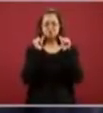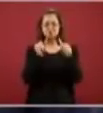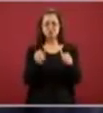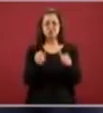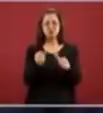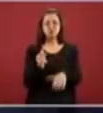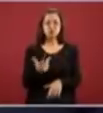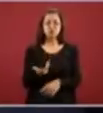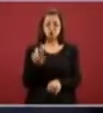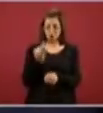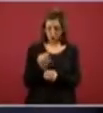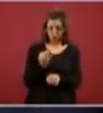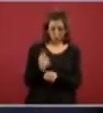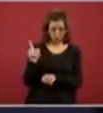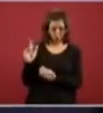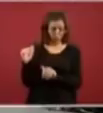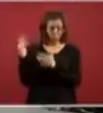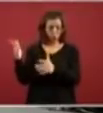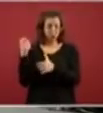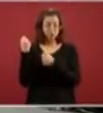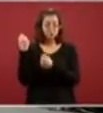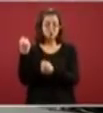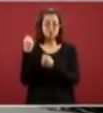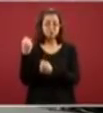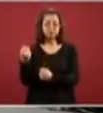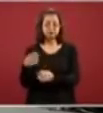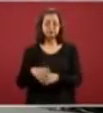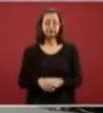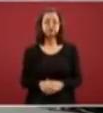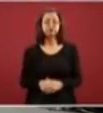si se están manifestando.